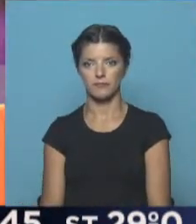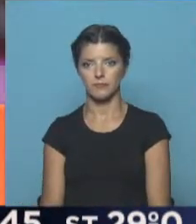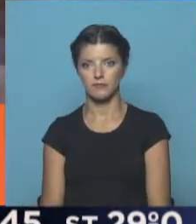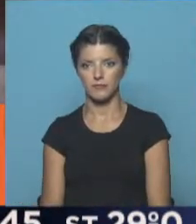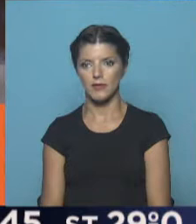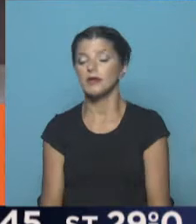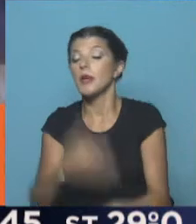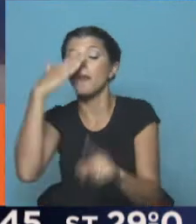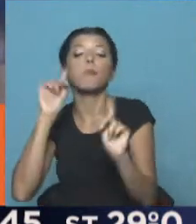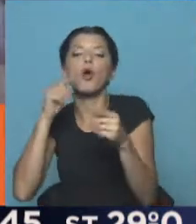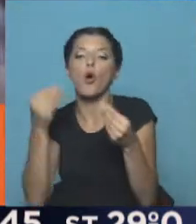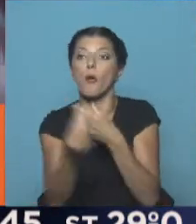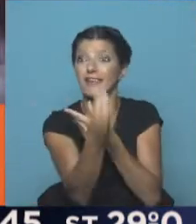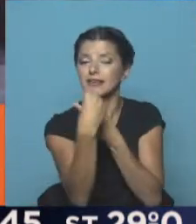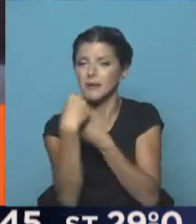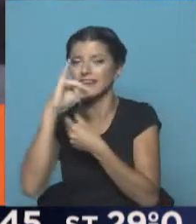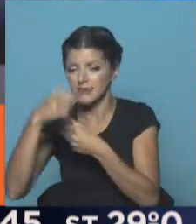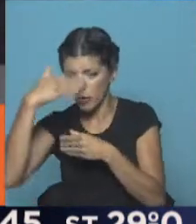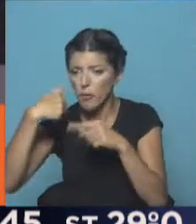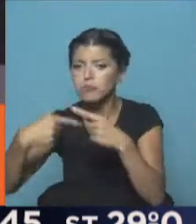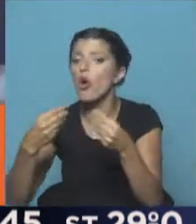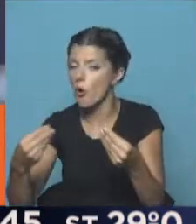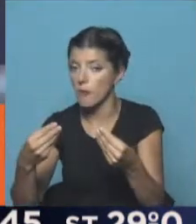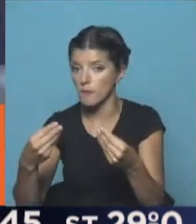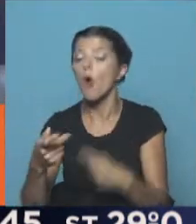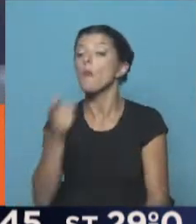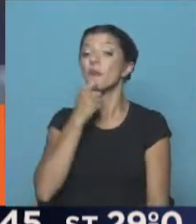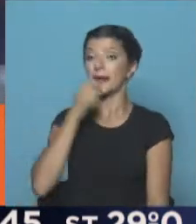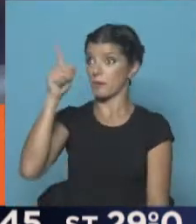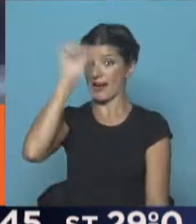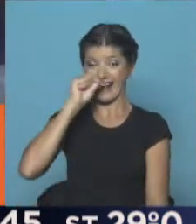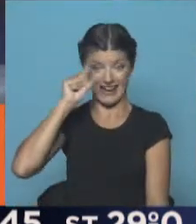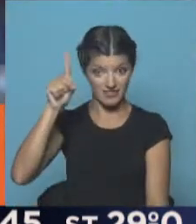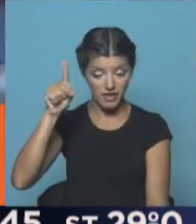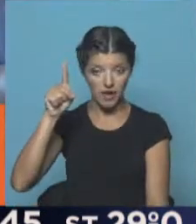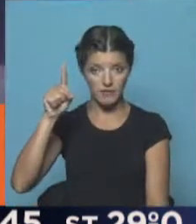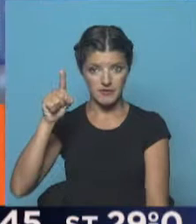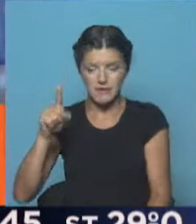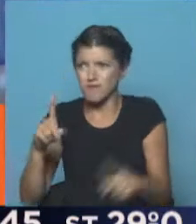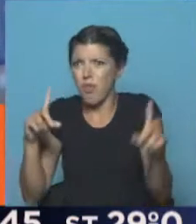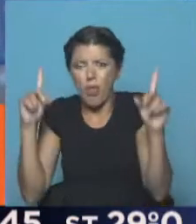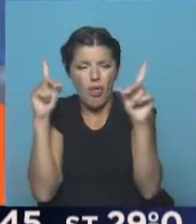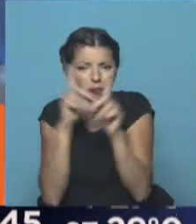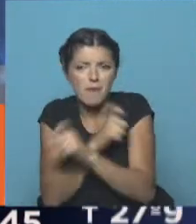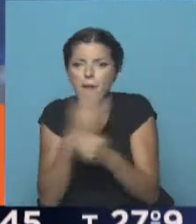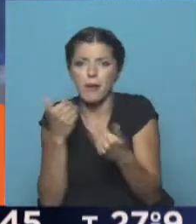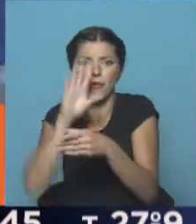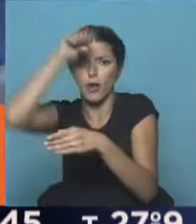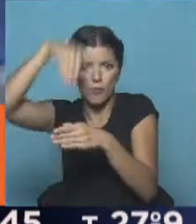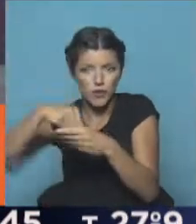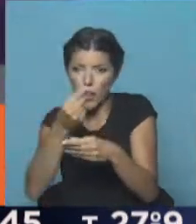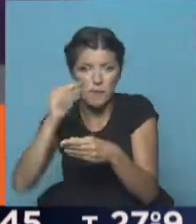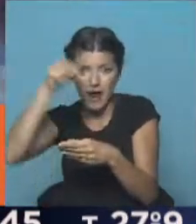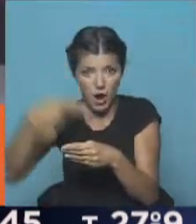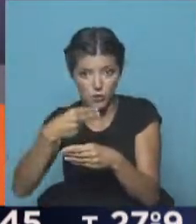iban integrando los mismos con países que son miembros plenos la unión europea como el caso de grecia sería la enorme dificultad tenía grecia para permanecer dentro del euro de este caso